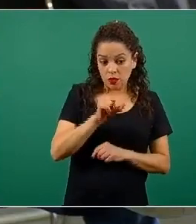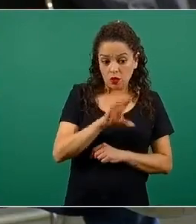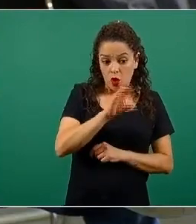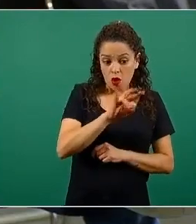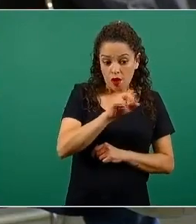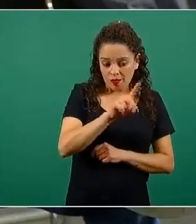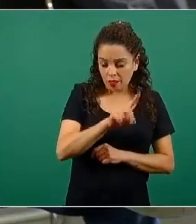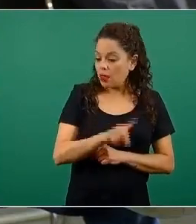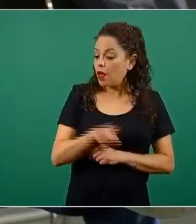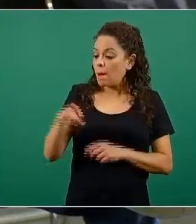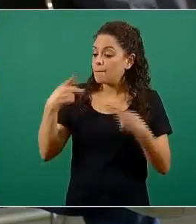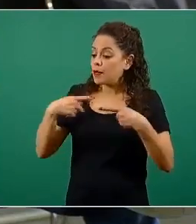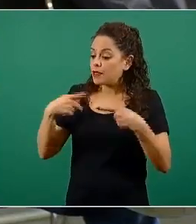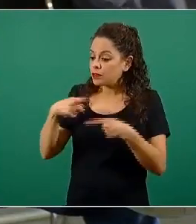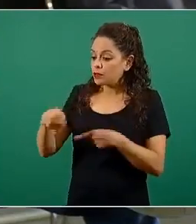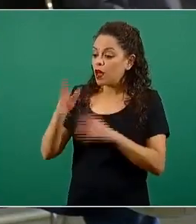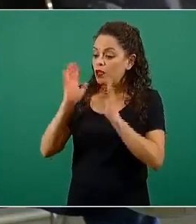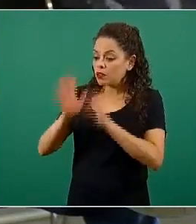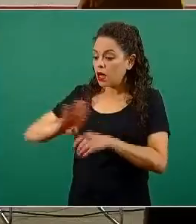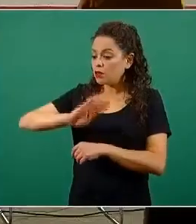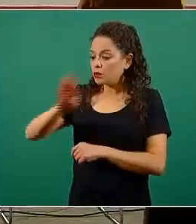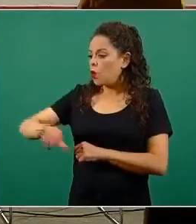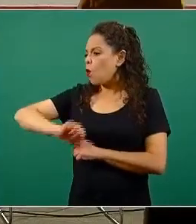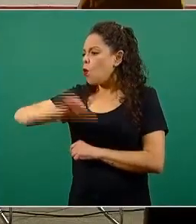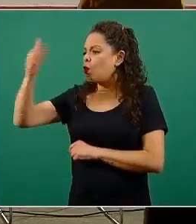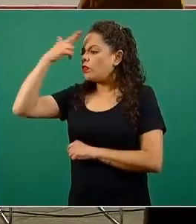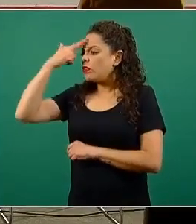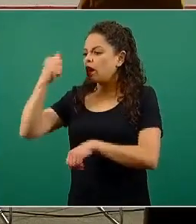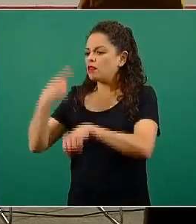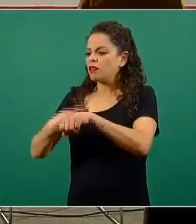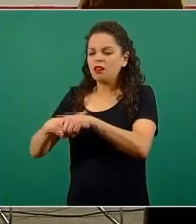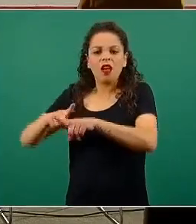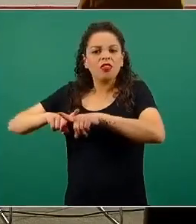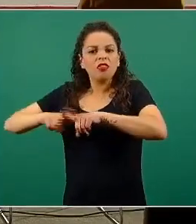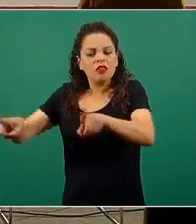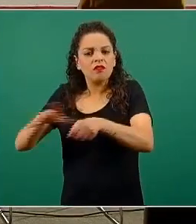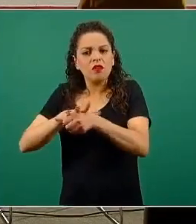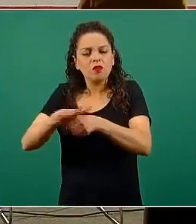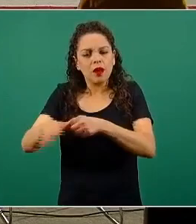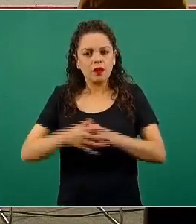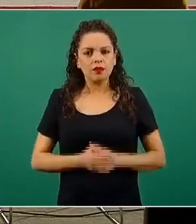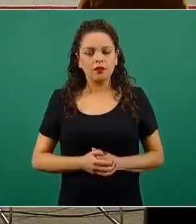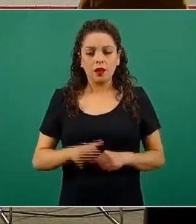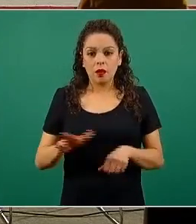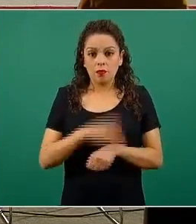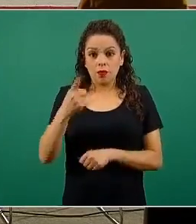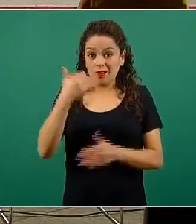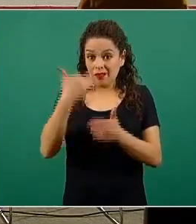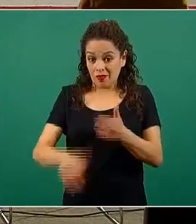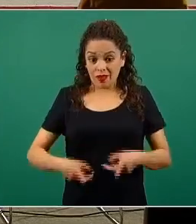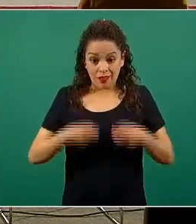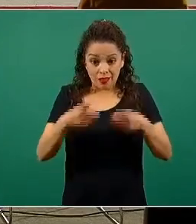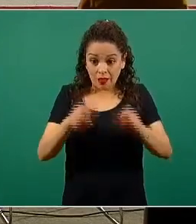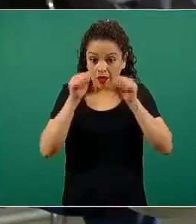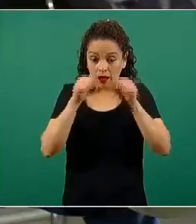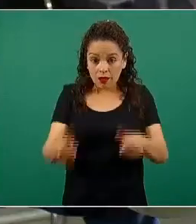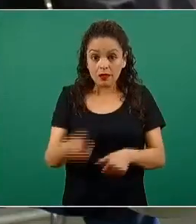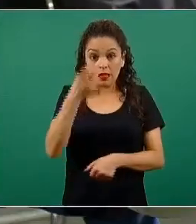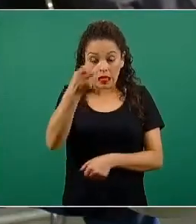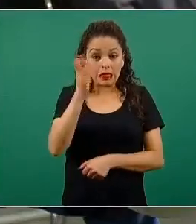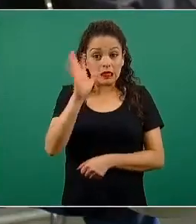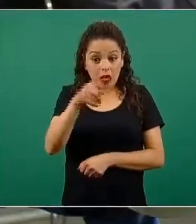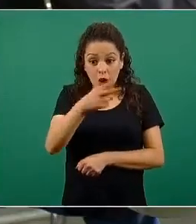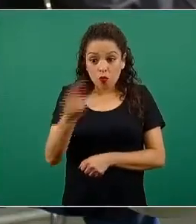de las personas que murieron por otras enfermedades, posiblemente por falta de atención? No sé si están haciendo esa